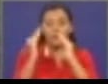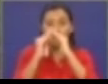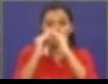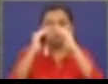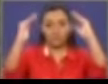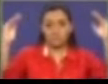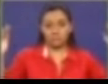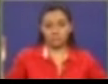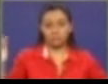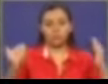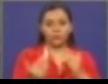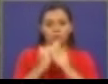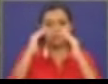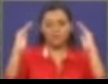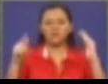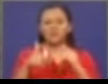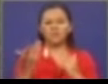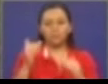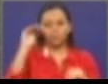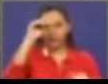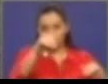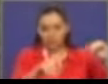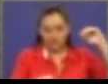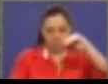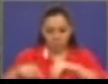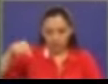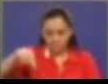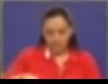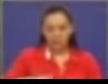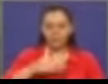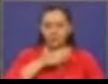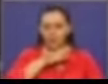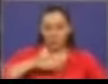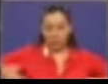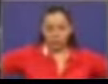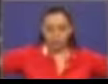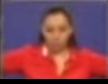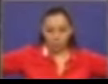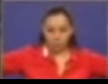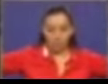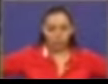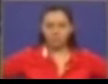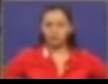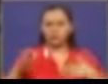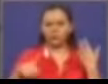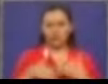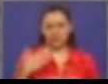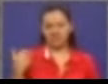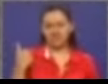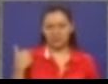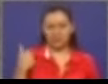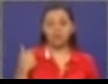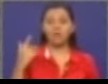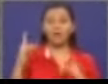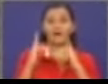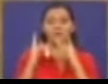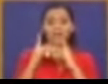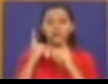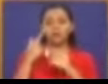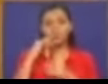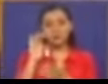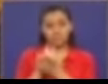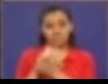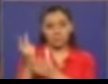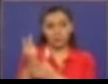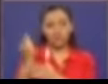Casa Hacienda, ahí hay piscina subterránea, turco, sauna, en la sala, en el sector de piscina. En el cuarto máster hay otro turco, otro